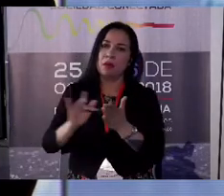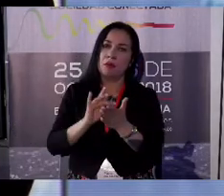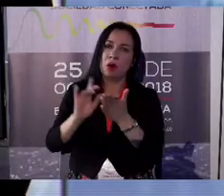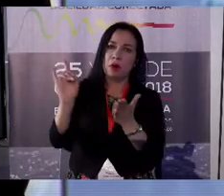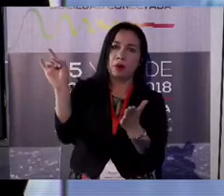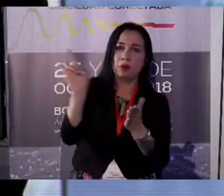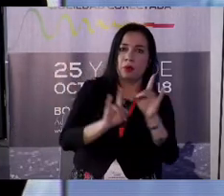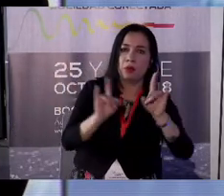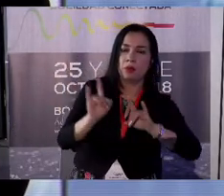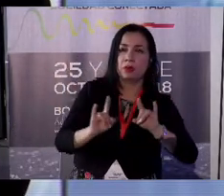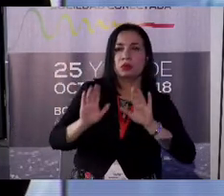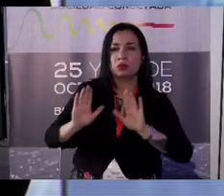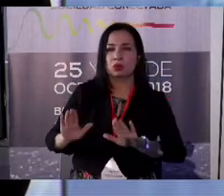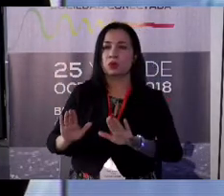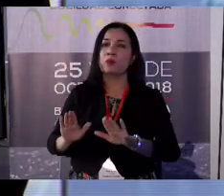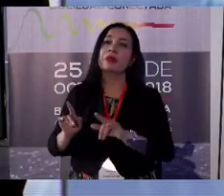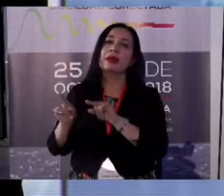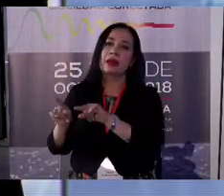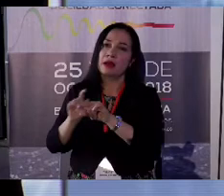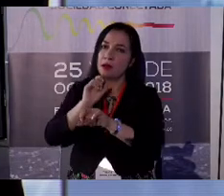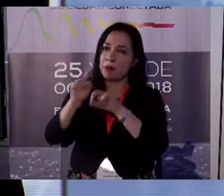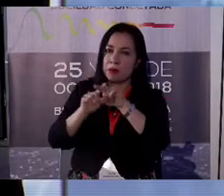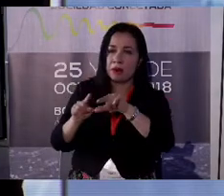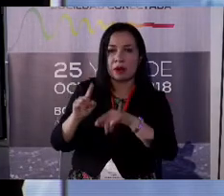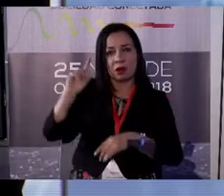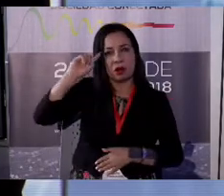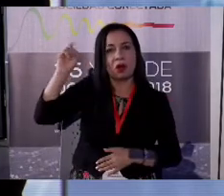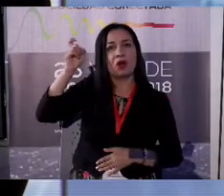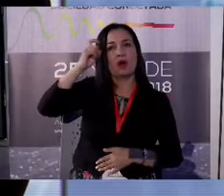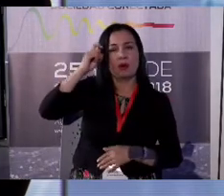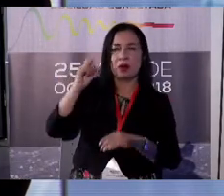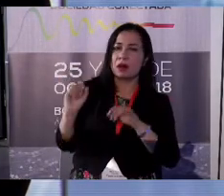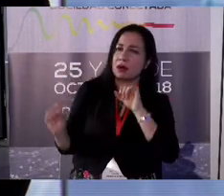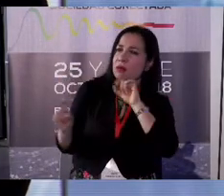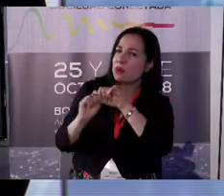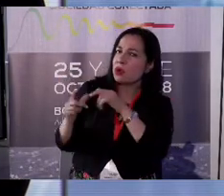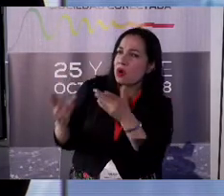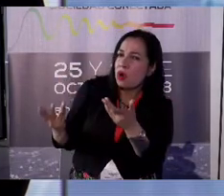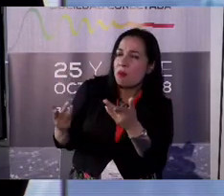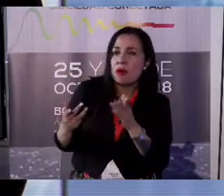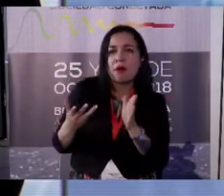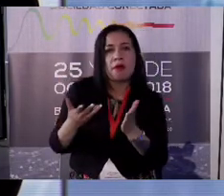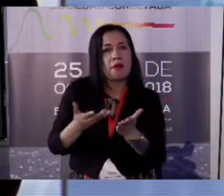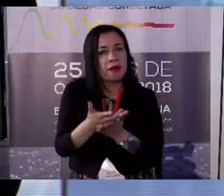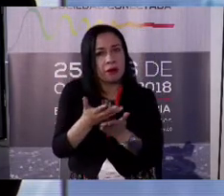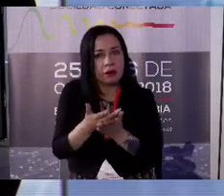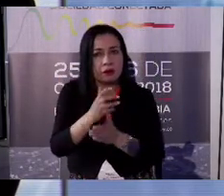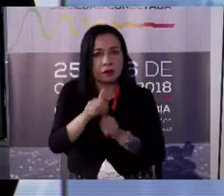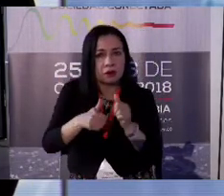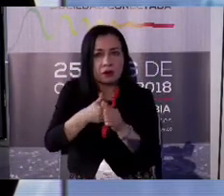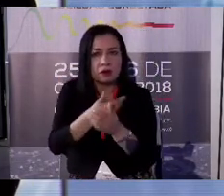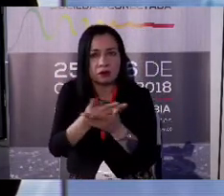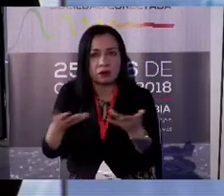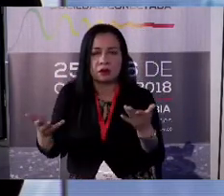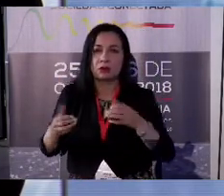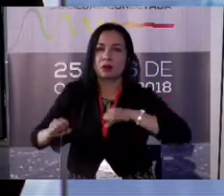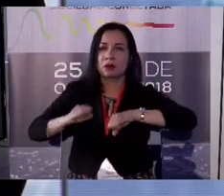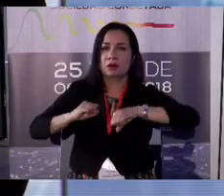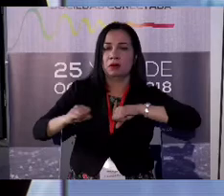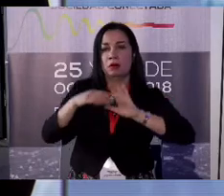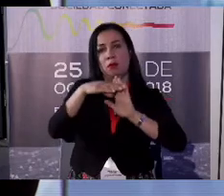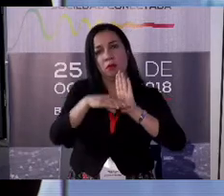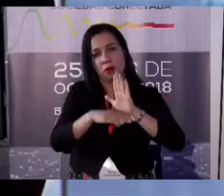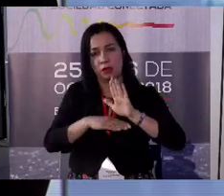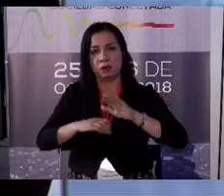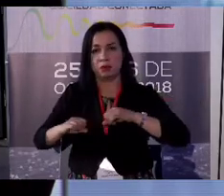frecuencia es consultado por agencias gubernamentales y operando móviles en políticas públicas de telecomunicaciones y actualmente es